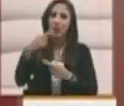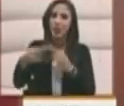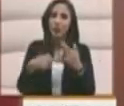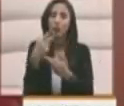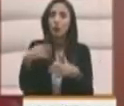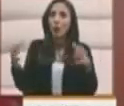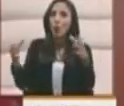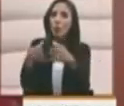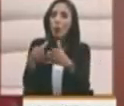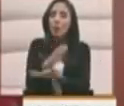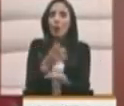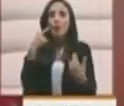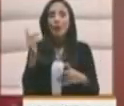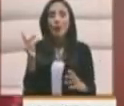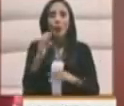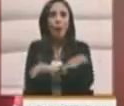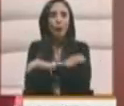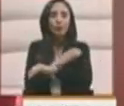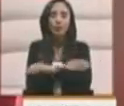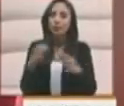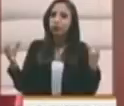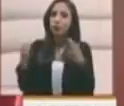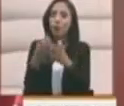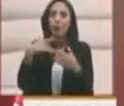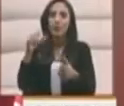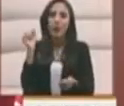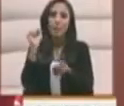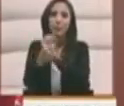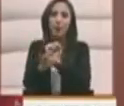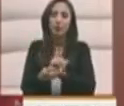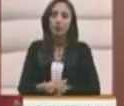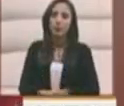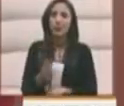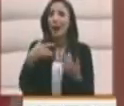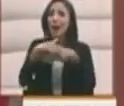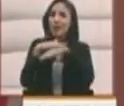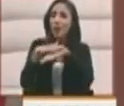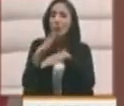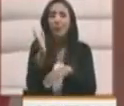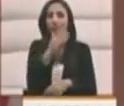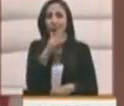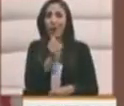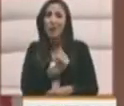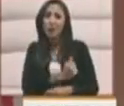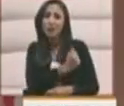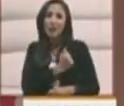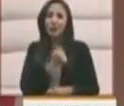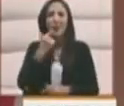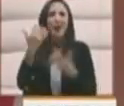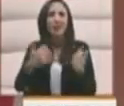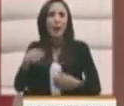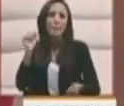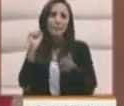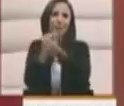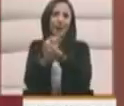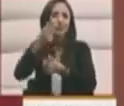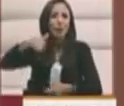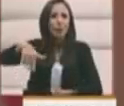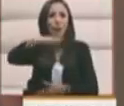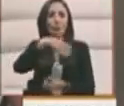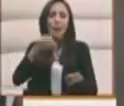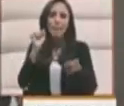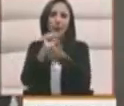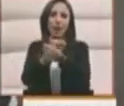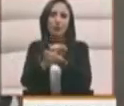que lo rodea, que ahora no hay perdón, aquí no hay perdón, aquí lo que hay es candado para toda esa gente. ¿Estás